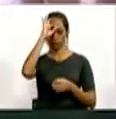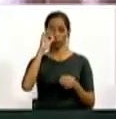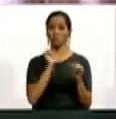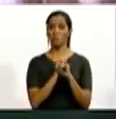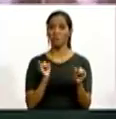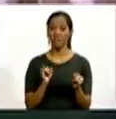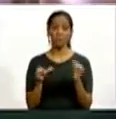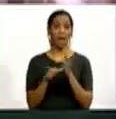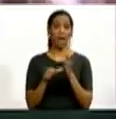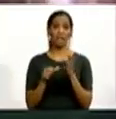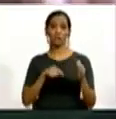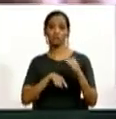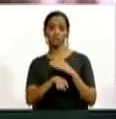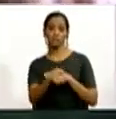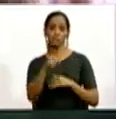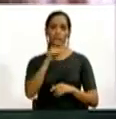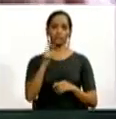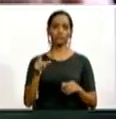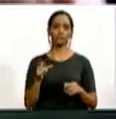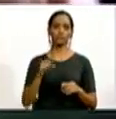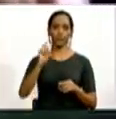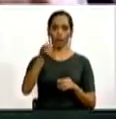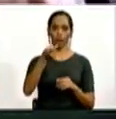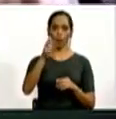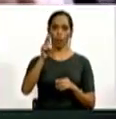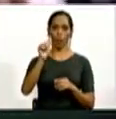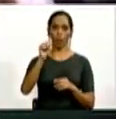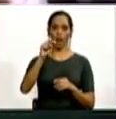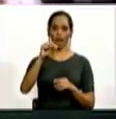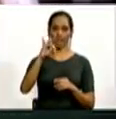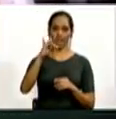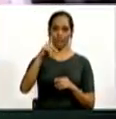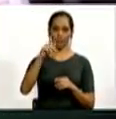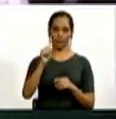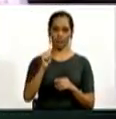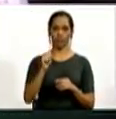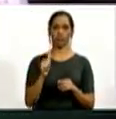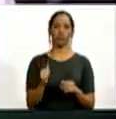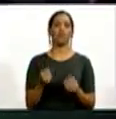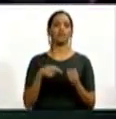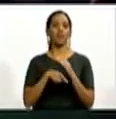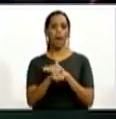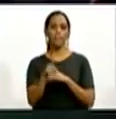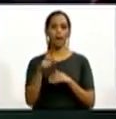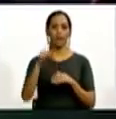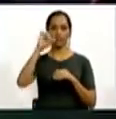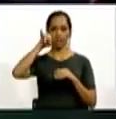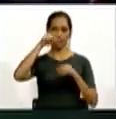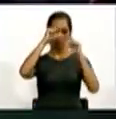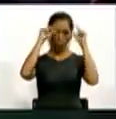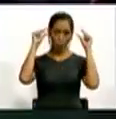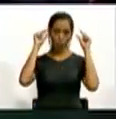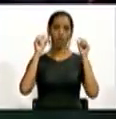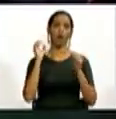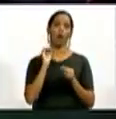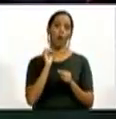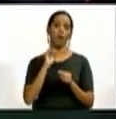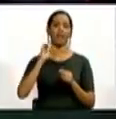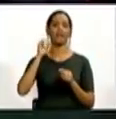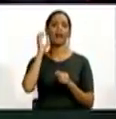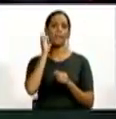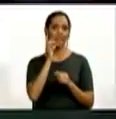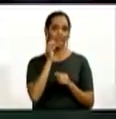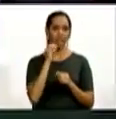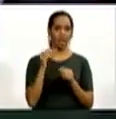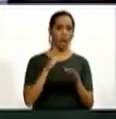para dónde va a tomar la gente de Guanipa, si va a tomar para el ala de Borges o para el ala de Capriles.